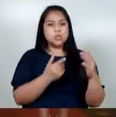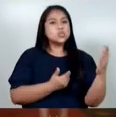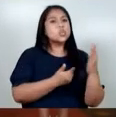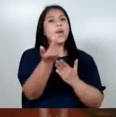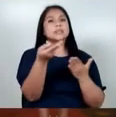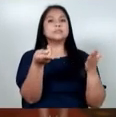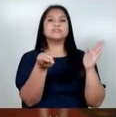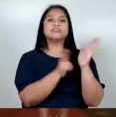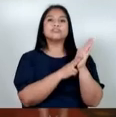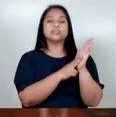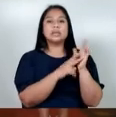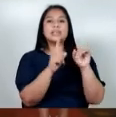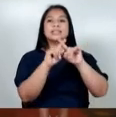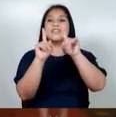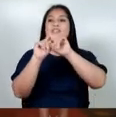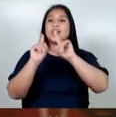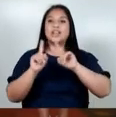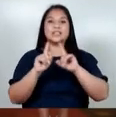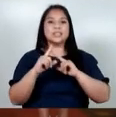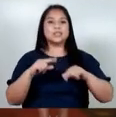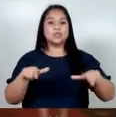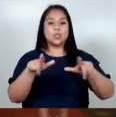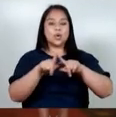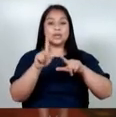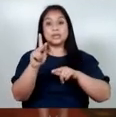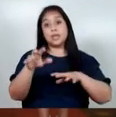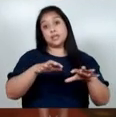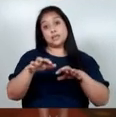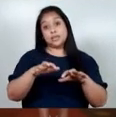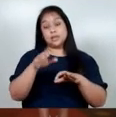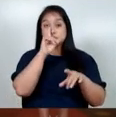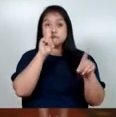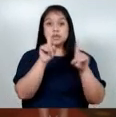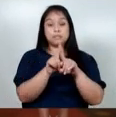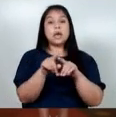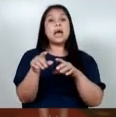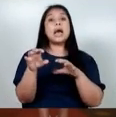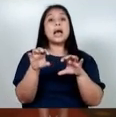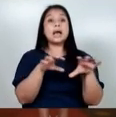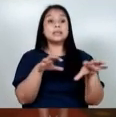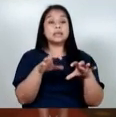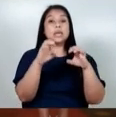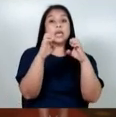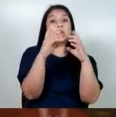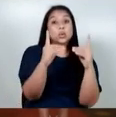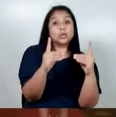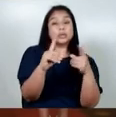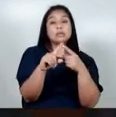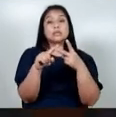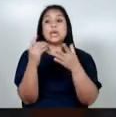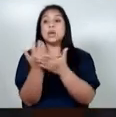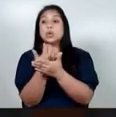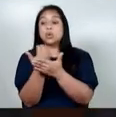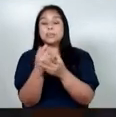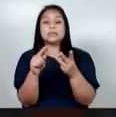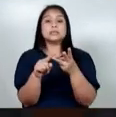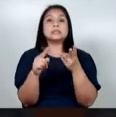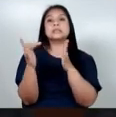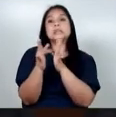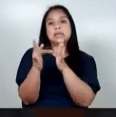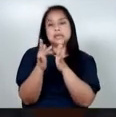los distintos espacios y actividades, incluyendo tanto las educativas, las económicas y técnicas. Hacemos